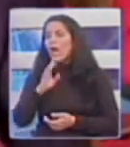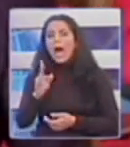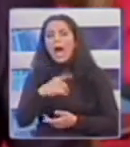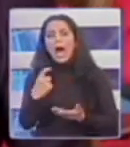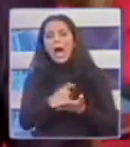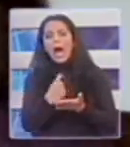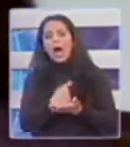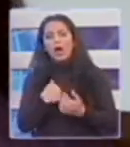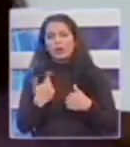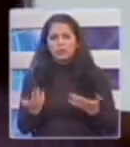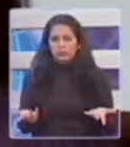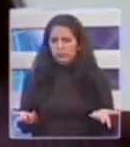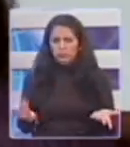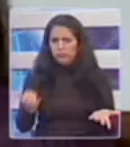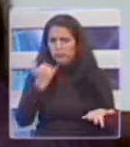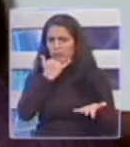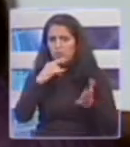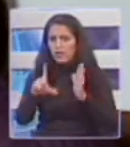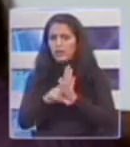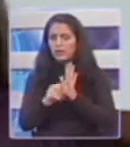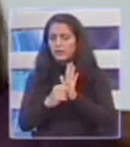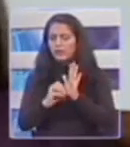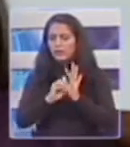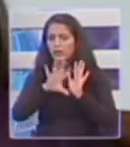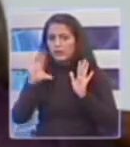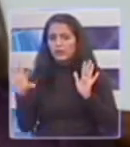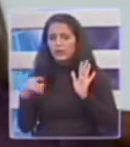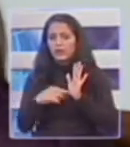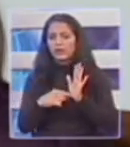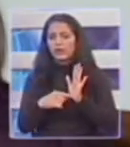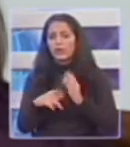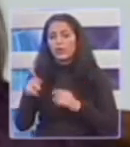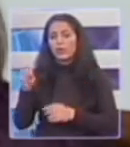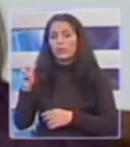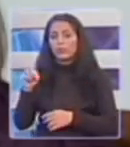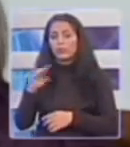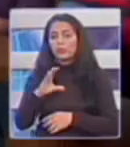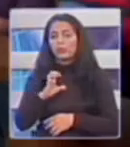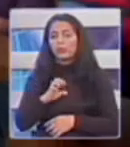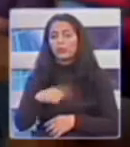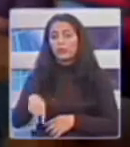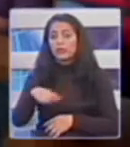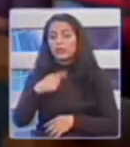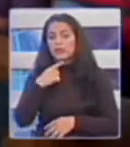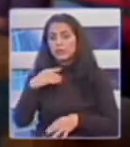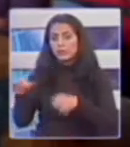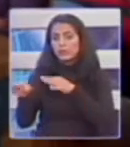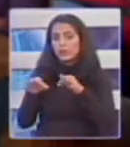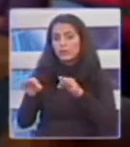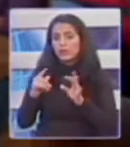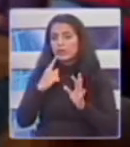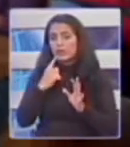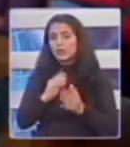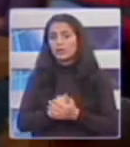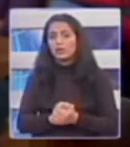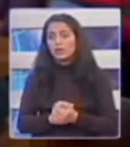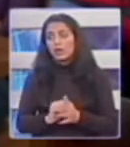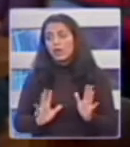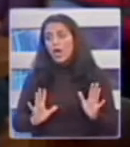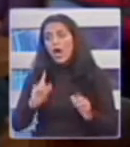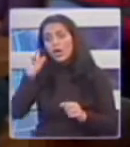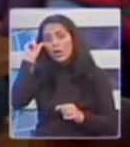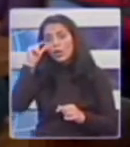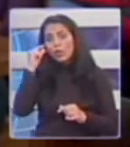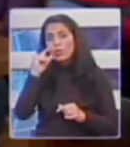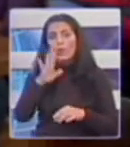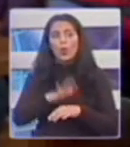eso es lamentable. Además, Jimena Ponce, asambleísta de Alianza País, rechaza que se quiera endilgar al gobierno cualquier fallo que la justicia pueda determinar en